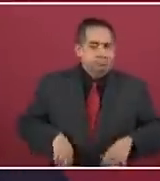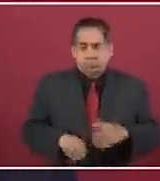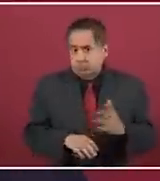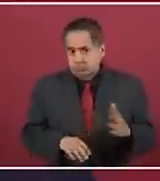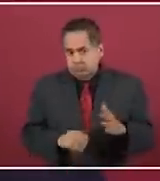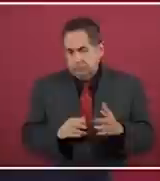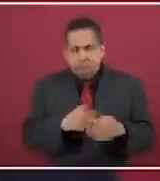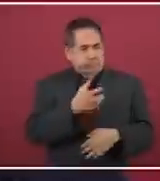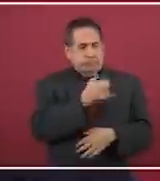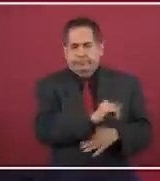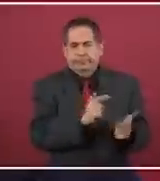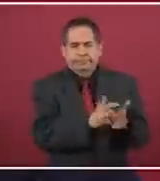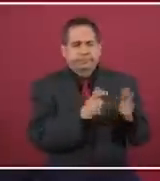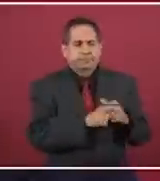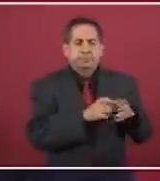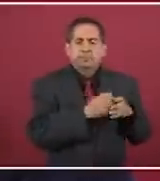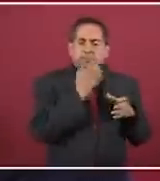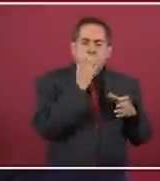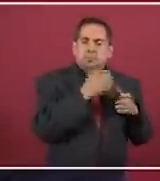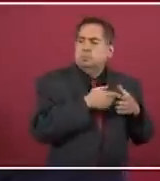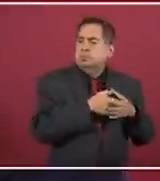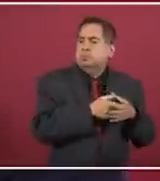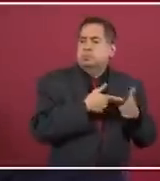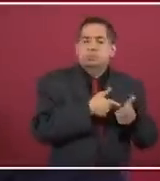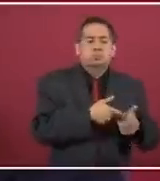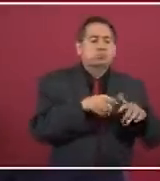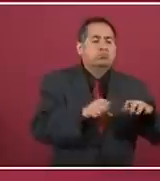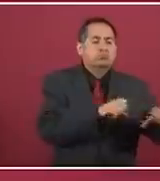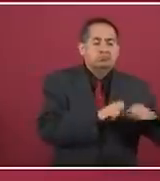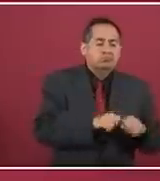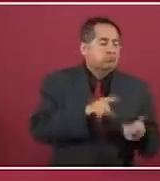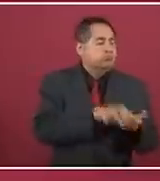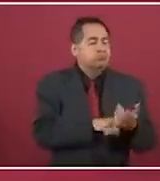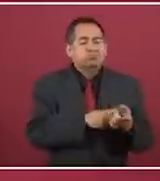del conservadurismo. En lo moral,